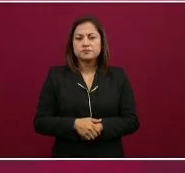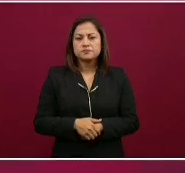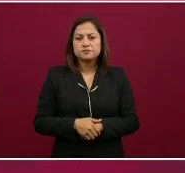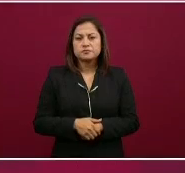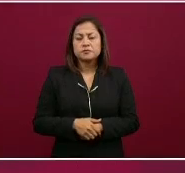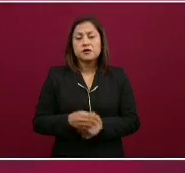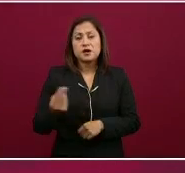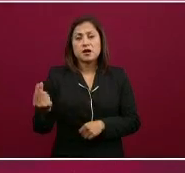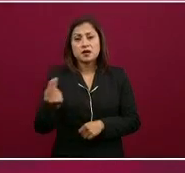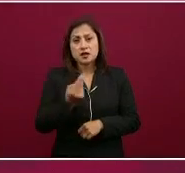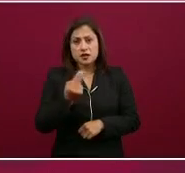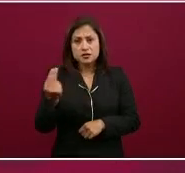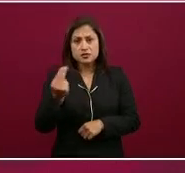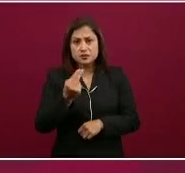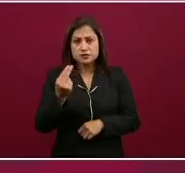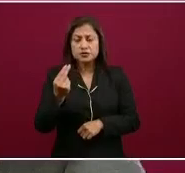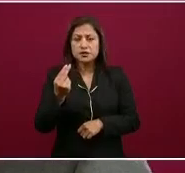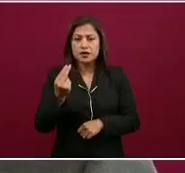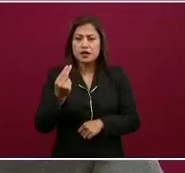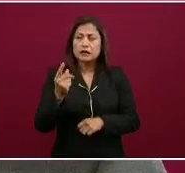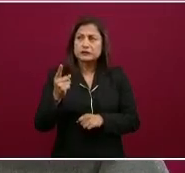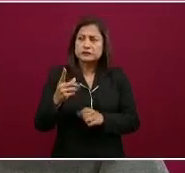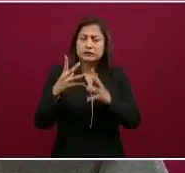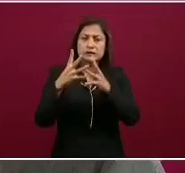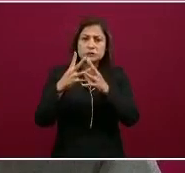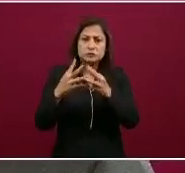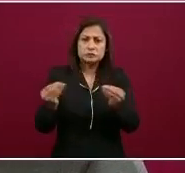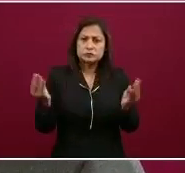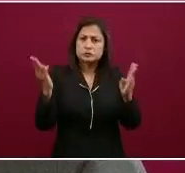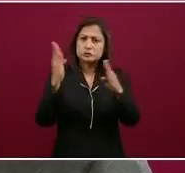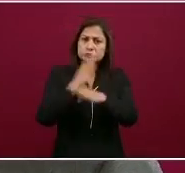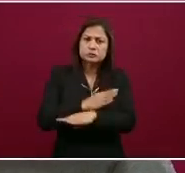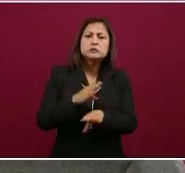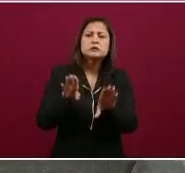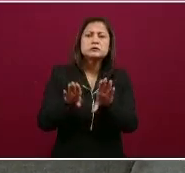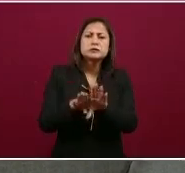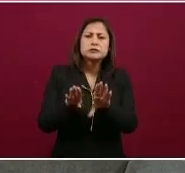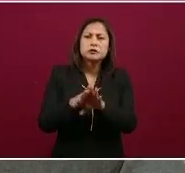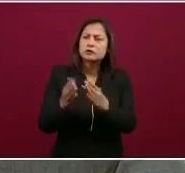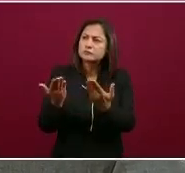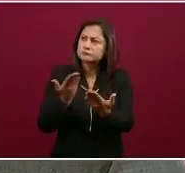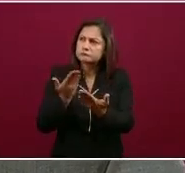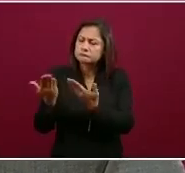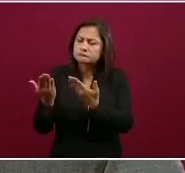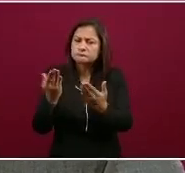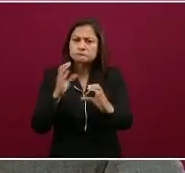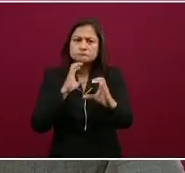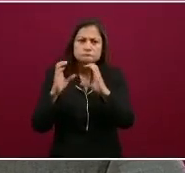enfrentarse, resolverse con el diálogo, con la comunicación.